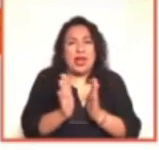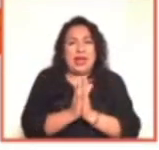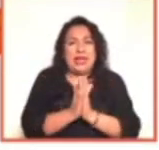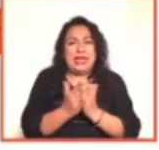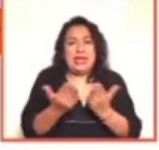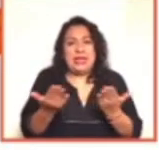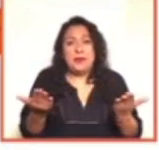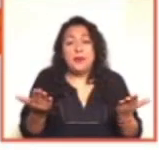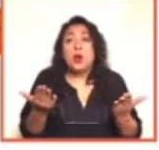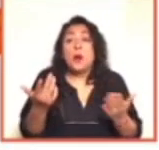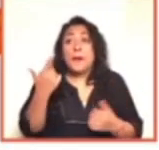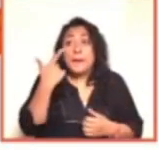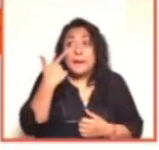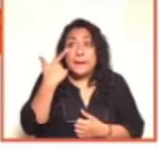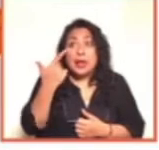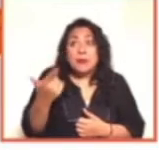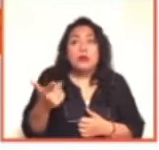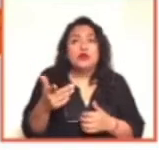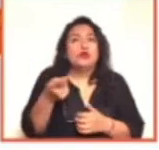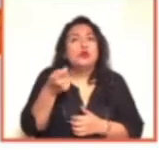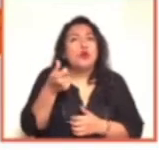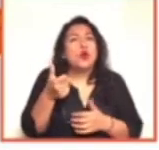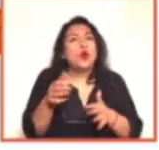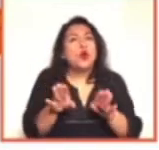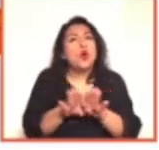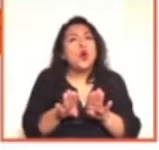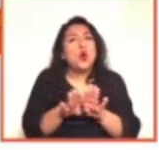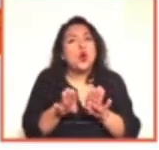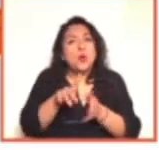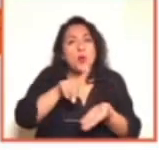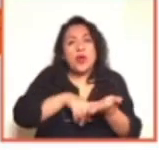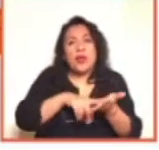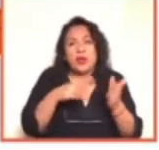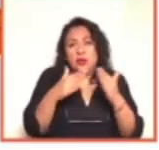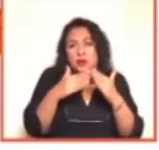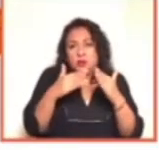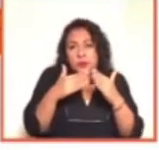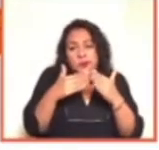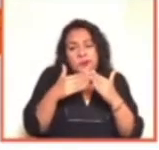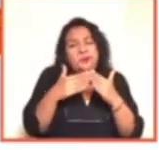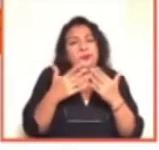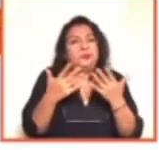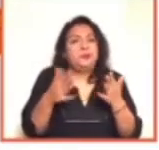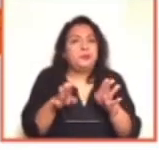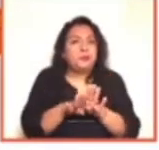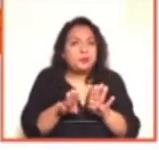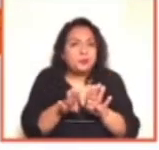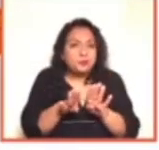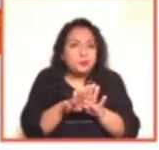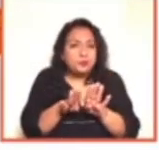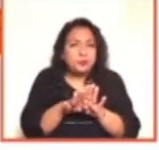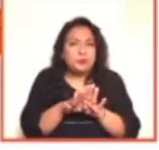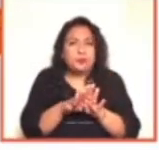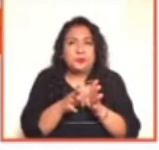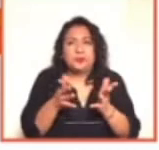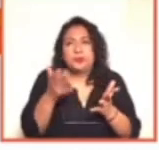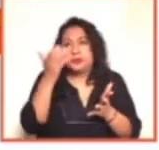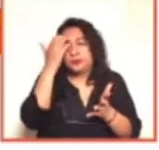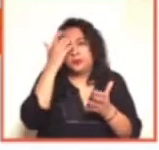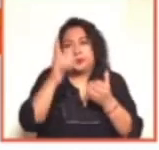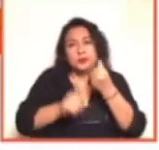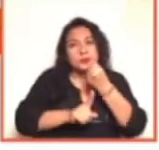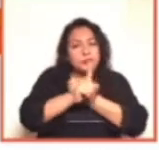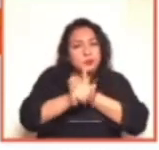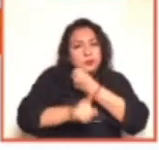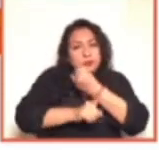que retrata un poco lo doméstico, las entrañas, de los problemas que